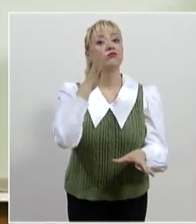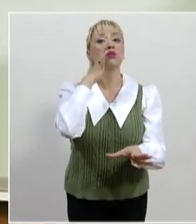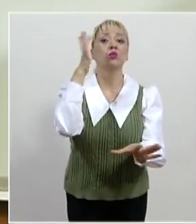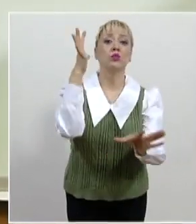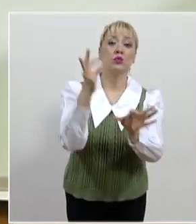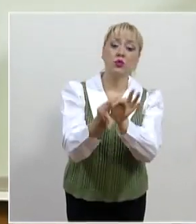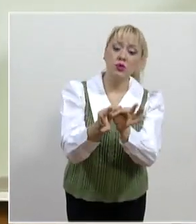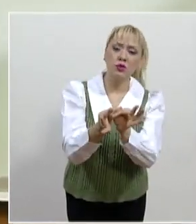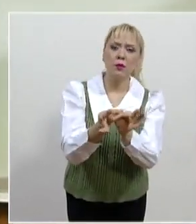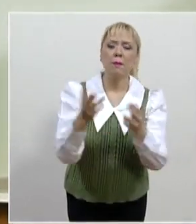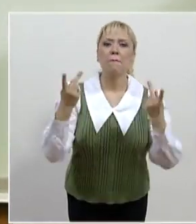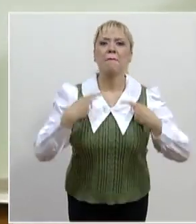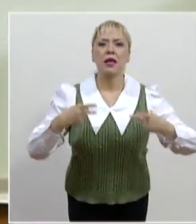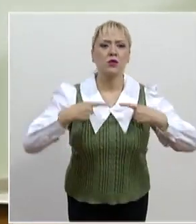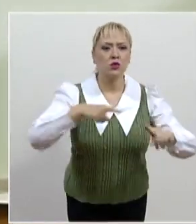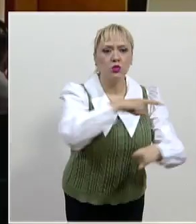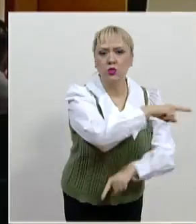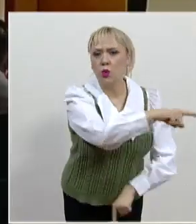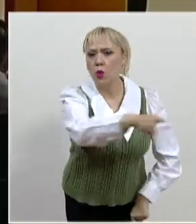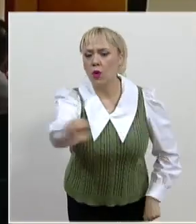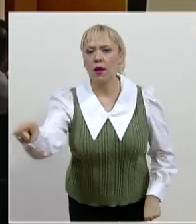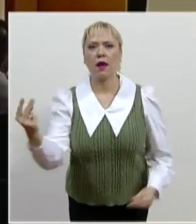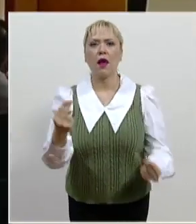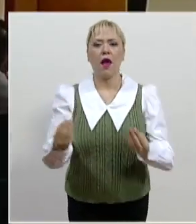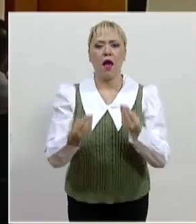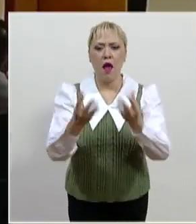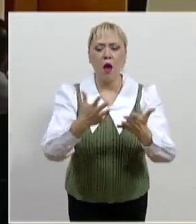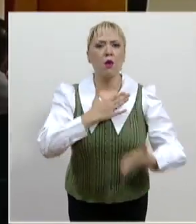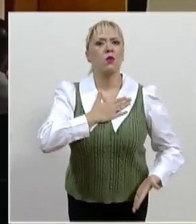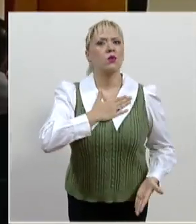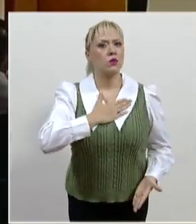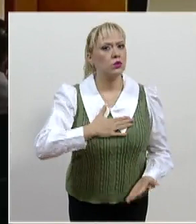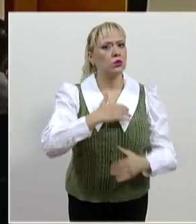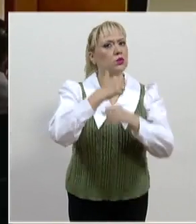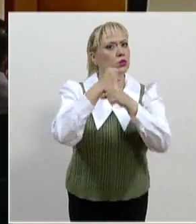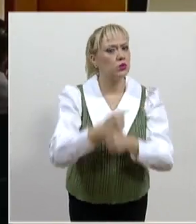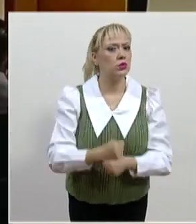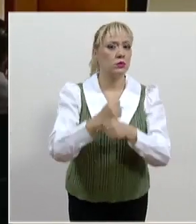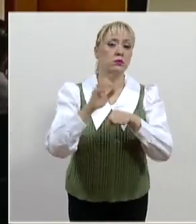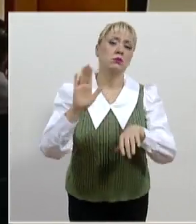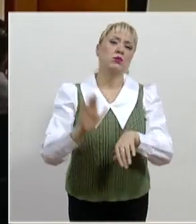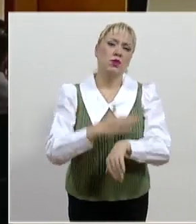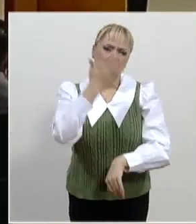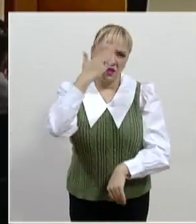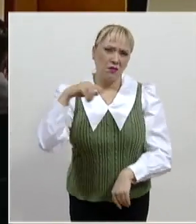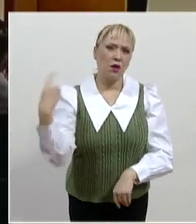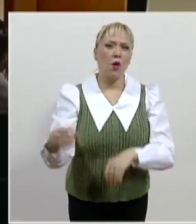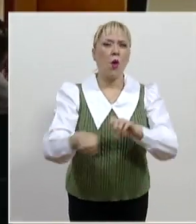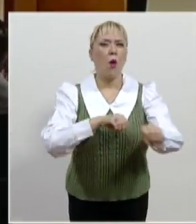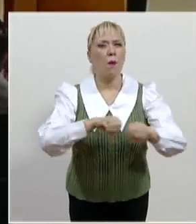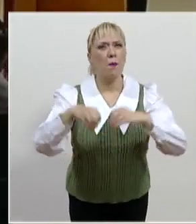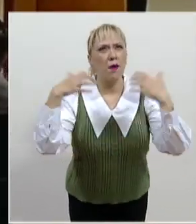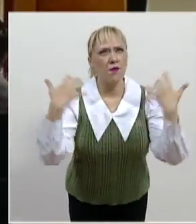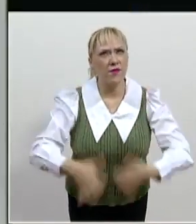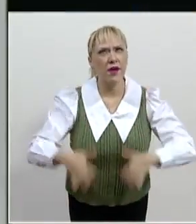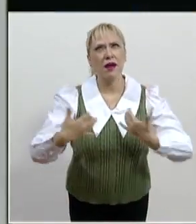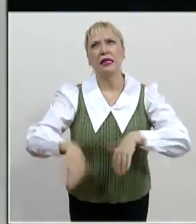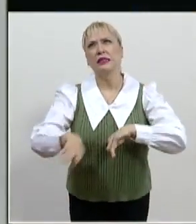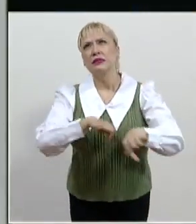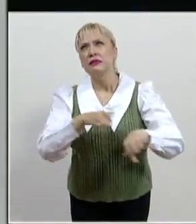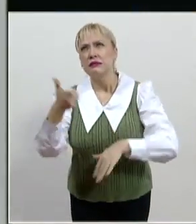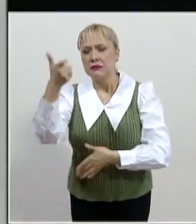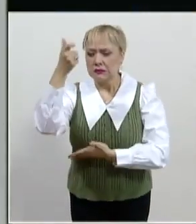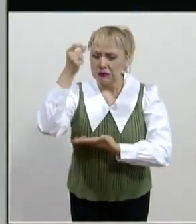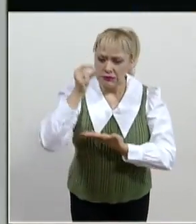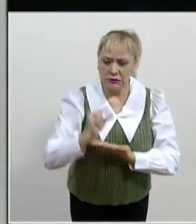con la justicia social. Al ponerse en marcha los conversatorios sobre justicia laboral, aseguró que el cambio de modelo para resolver los